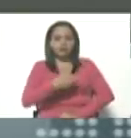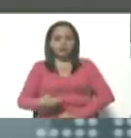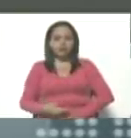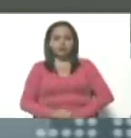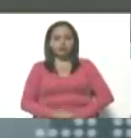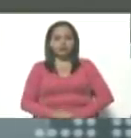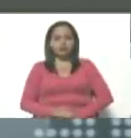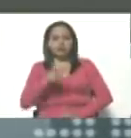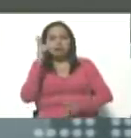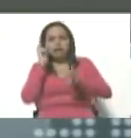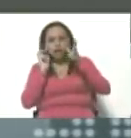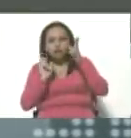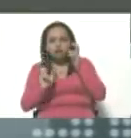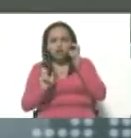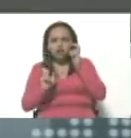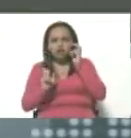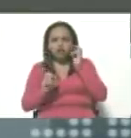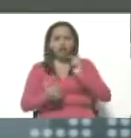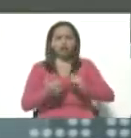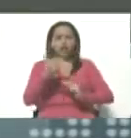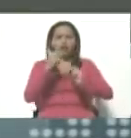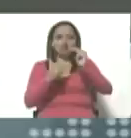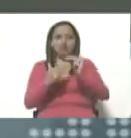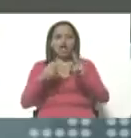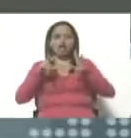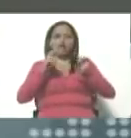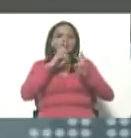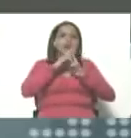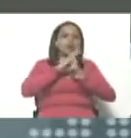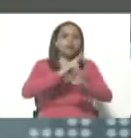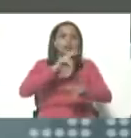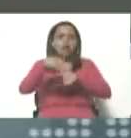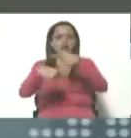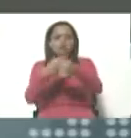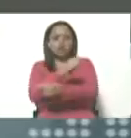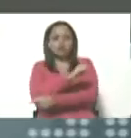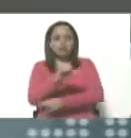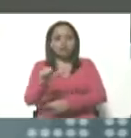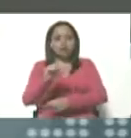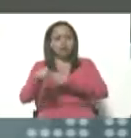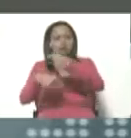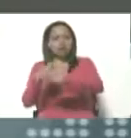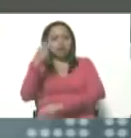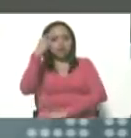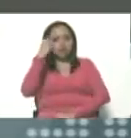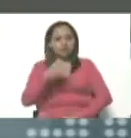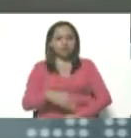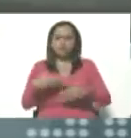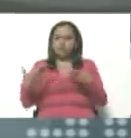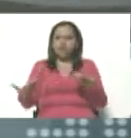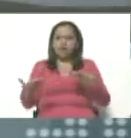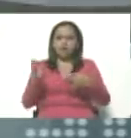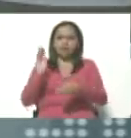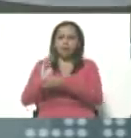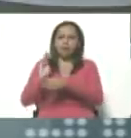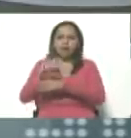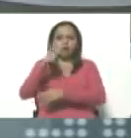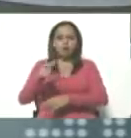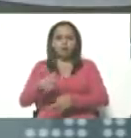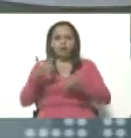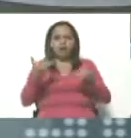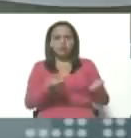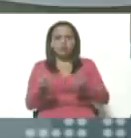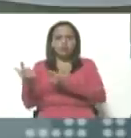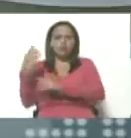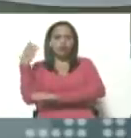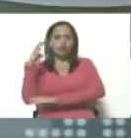para escucharnos y construir la respuesta de las próximas semanas, de los próximos días. ¿Para qué? Para proteger al pueblo. Vamos a